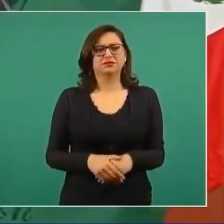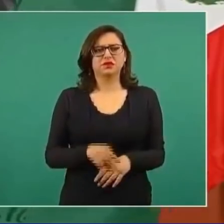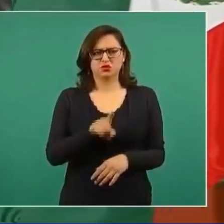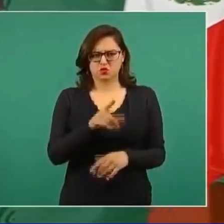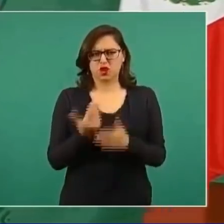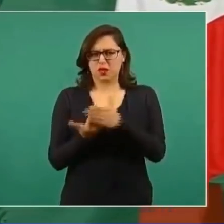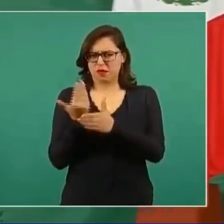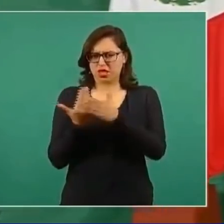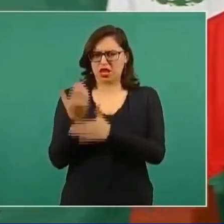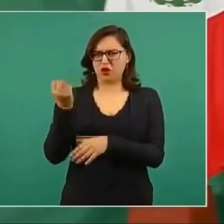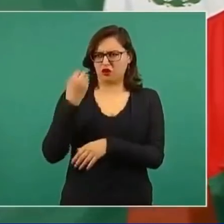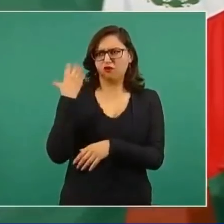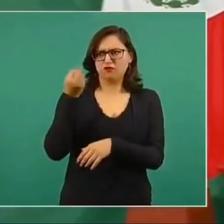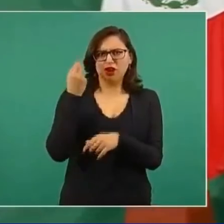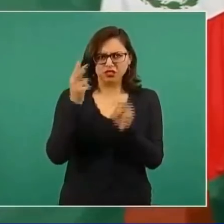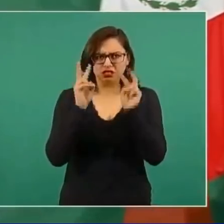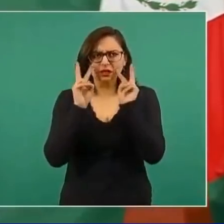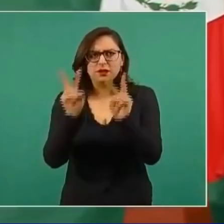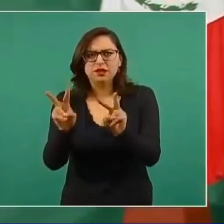mañanera,